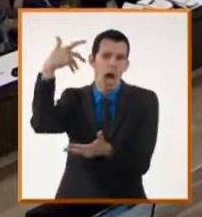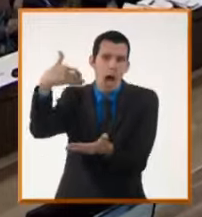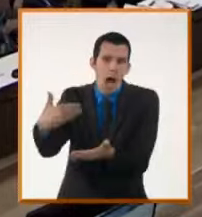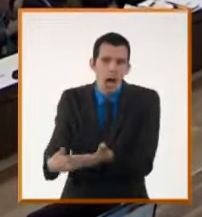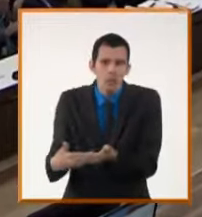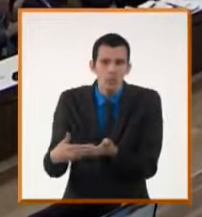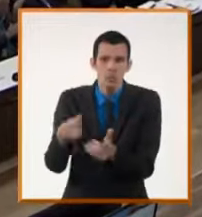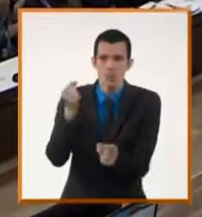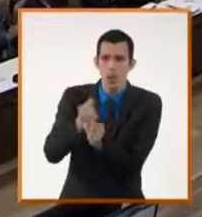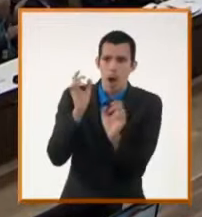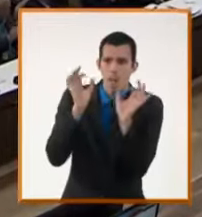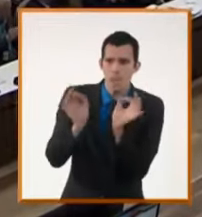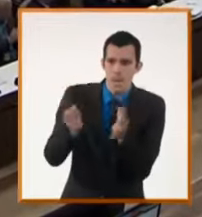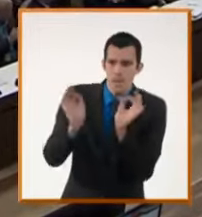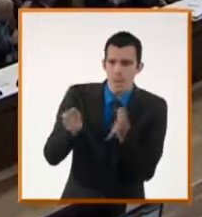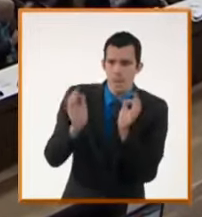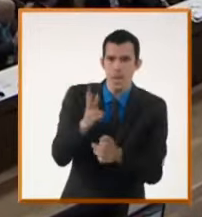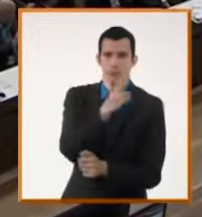adicionales.